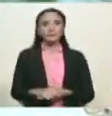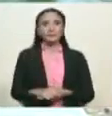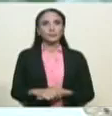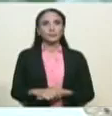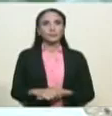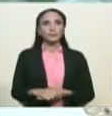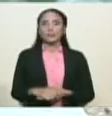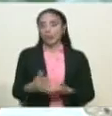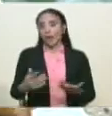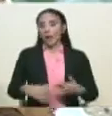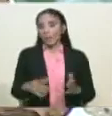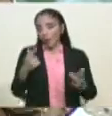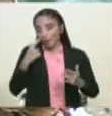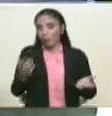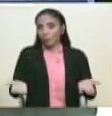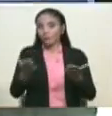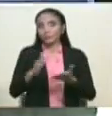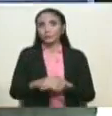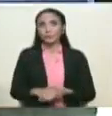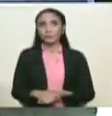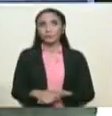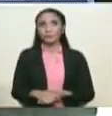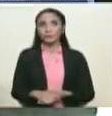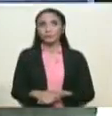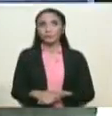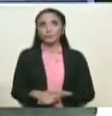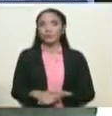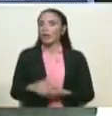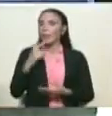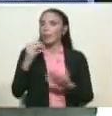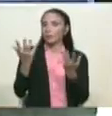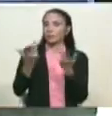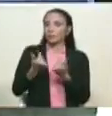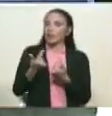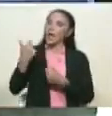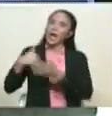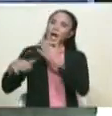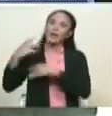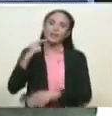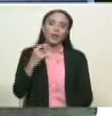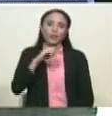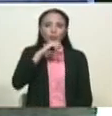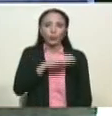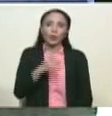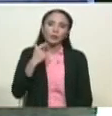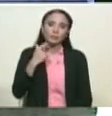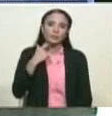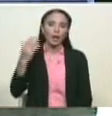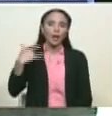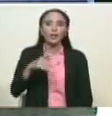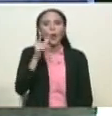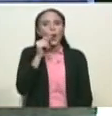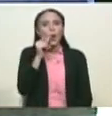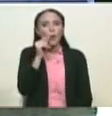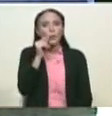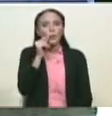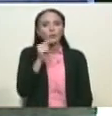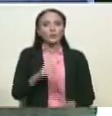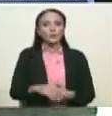Para eso se es vanguardia. A mí me contaban cuando era muy chamo, que el Che Guevara decía,